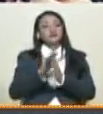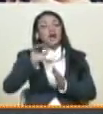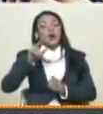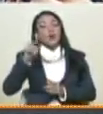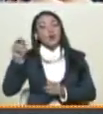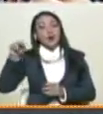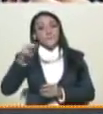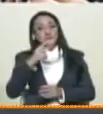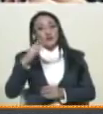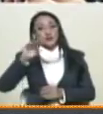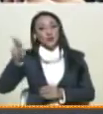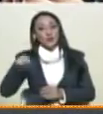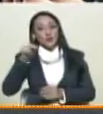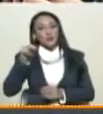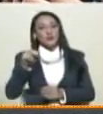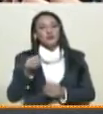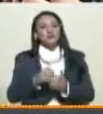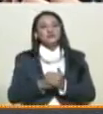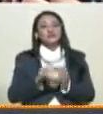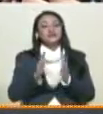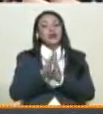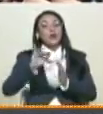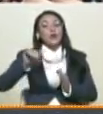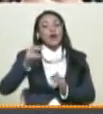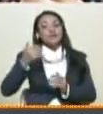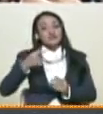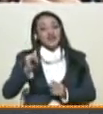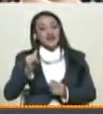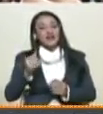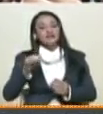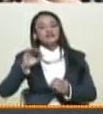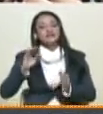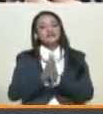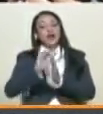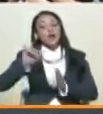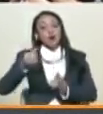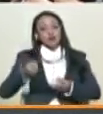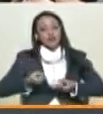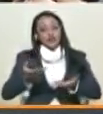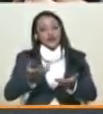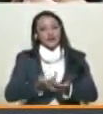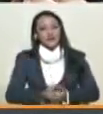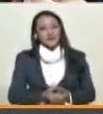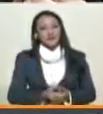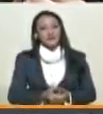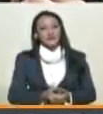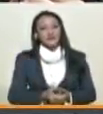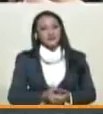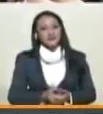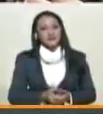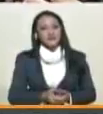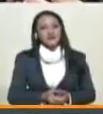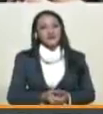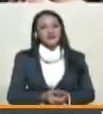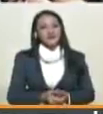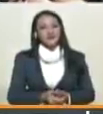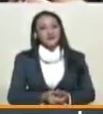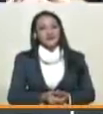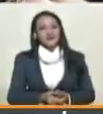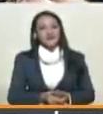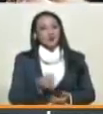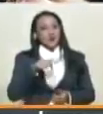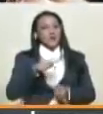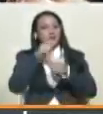Juan lo tiene, San Juan te lo da. Hoy 29 de junio, si San Juan te lo dio, San Pedro te lo bendice. Hoy nosotros